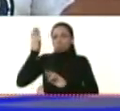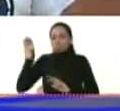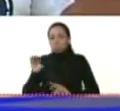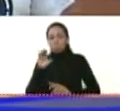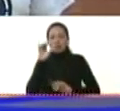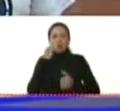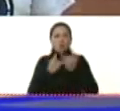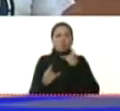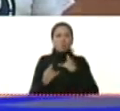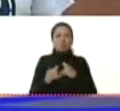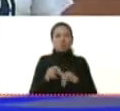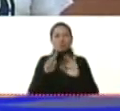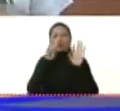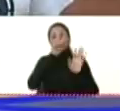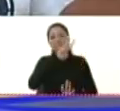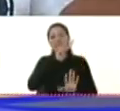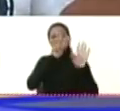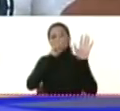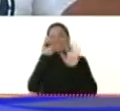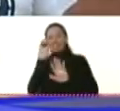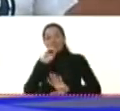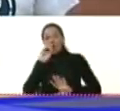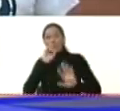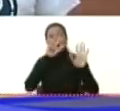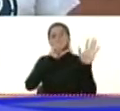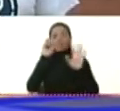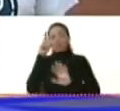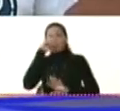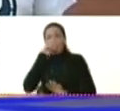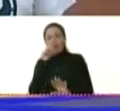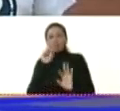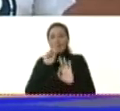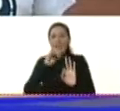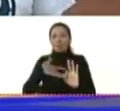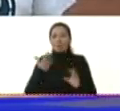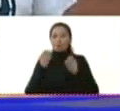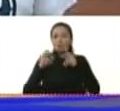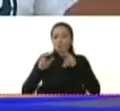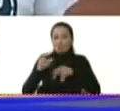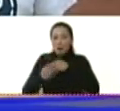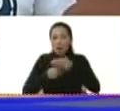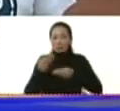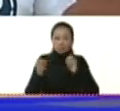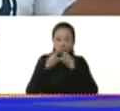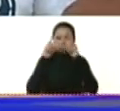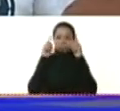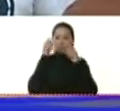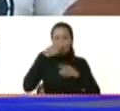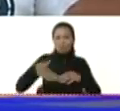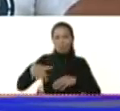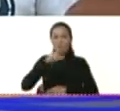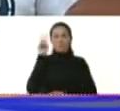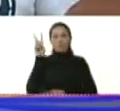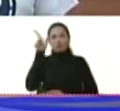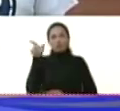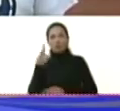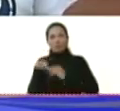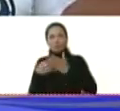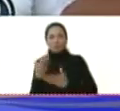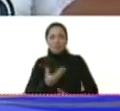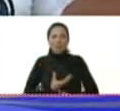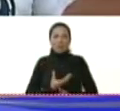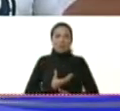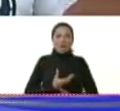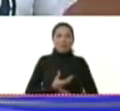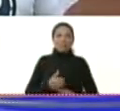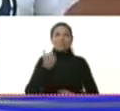los últimos 70, 80 años y nadie ha sido capaz de hacer este milagro por el pueblo venezolano. Me acompaña el alcalde de